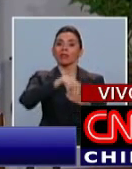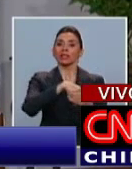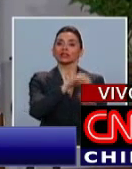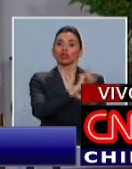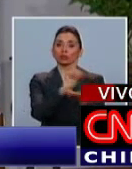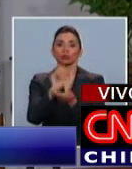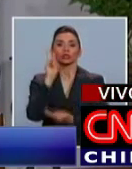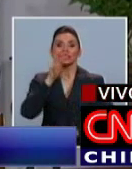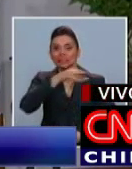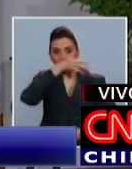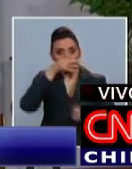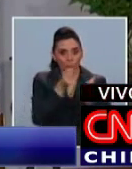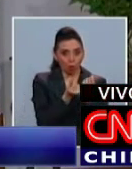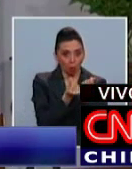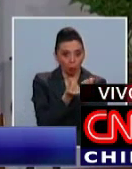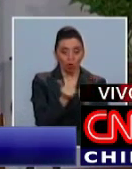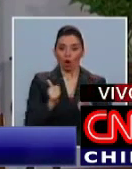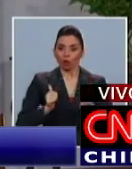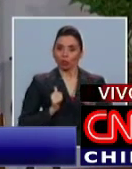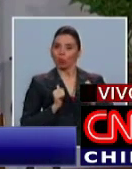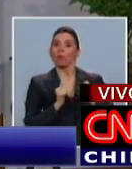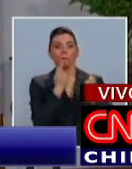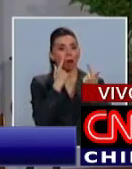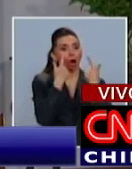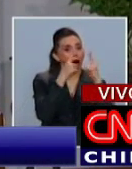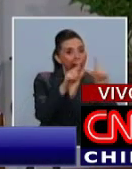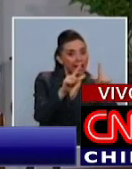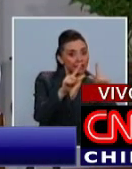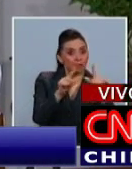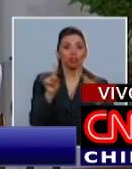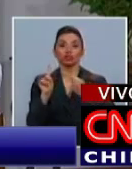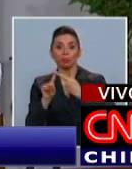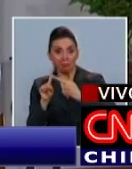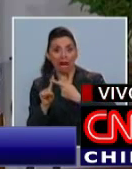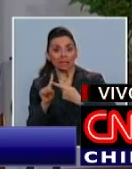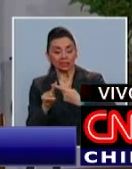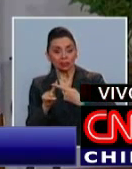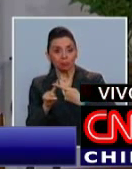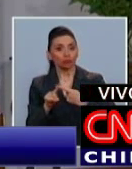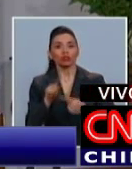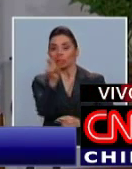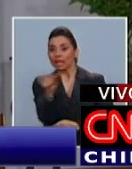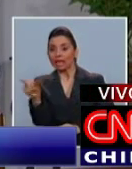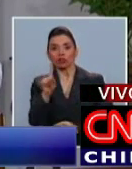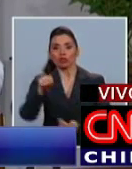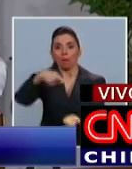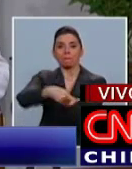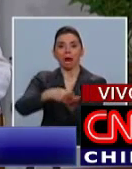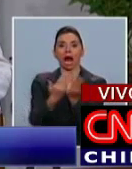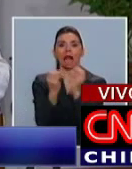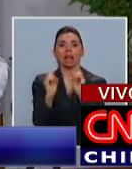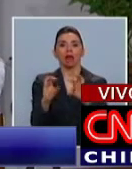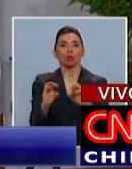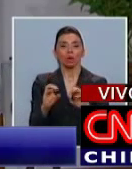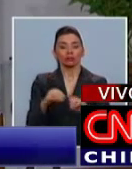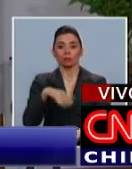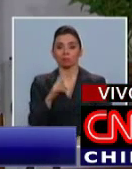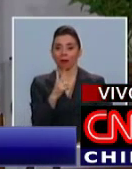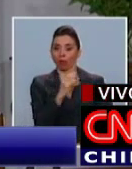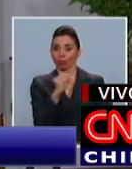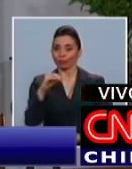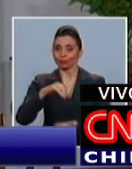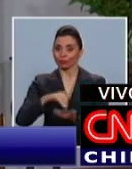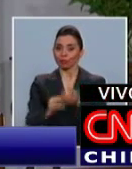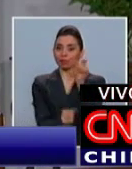no tengan lucro y que cumplan criterios de acreditación y participación, no van a pagar su educación. Más de